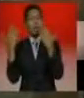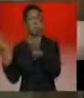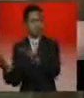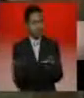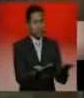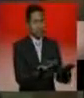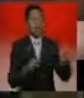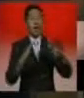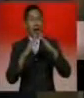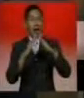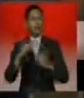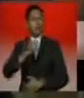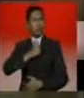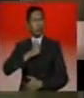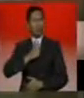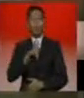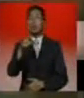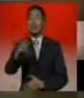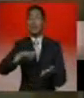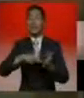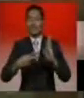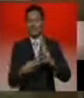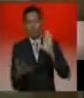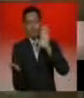y esto evidencia política